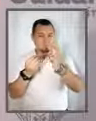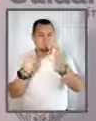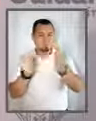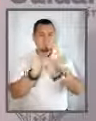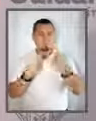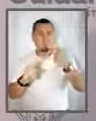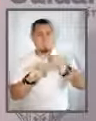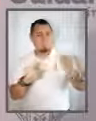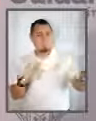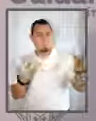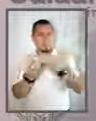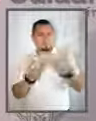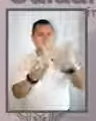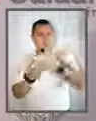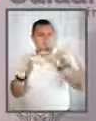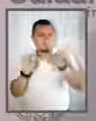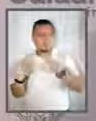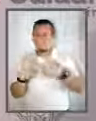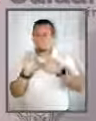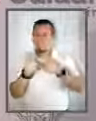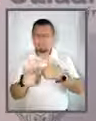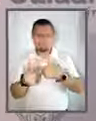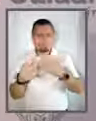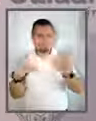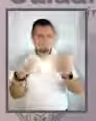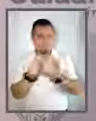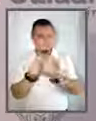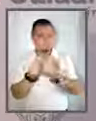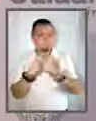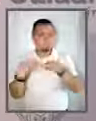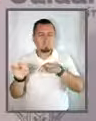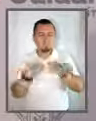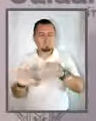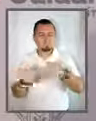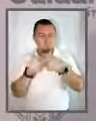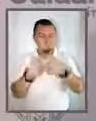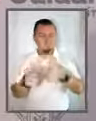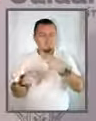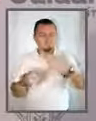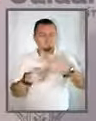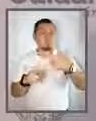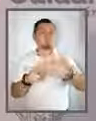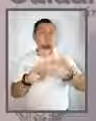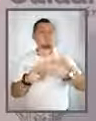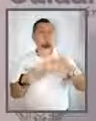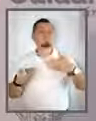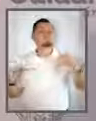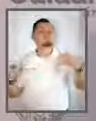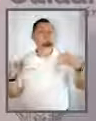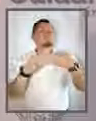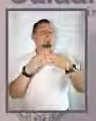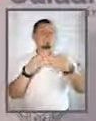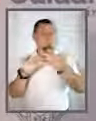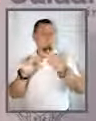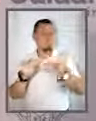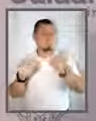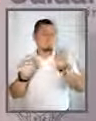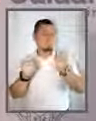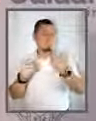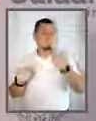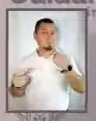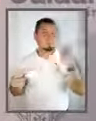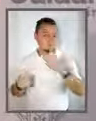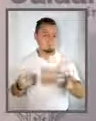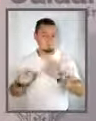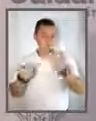sumando va a continuar en todo momento hasta sus últimas consecuencias